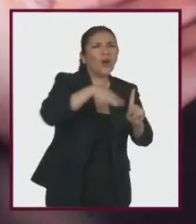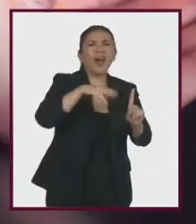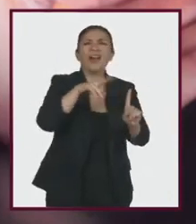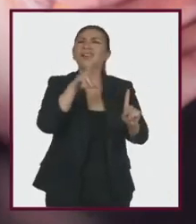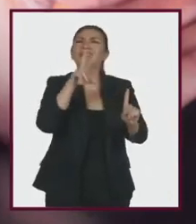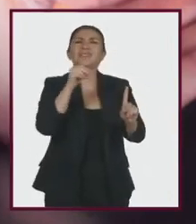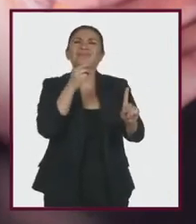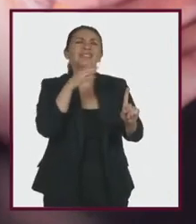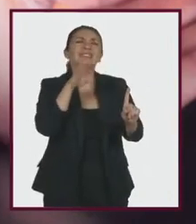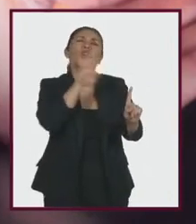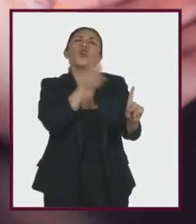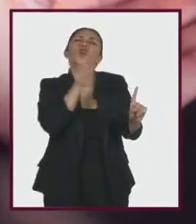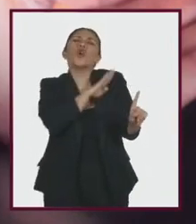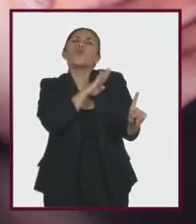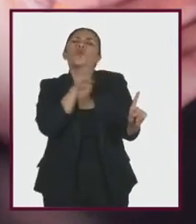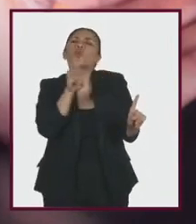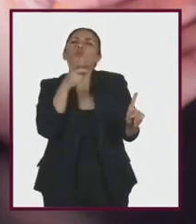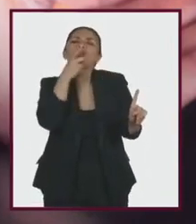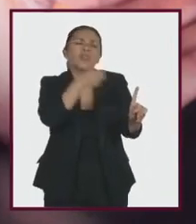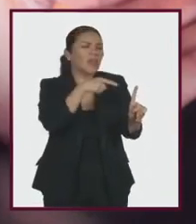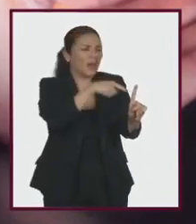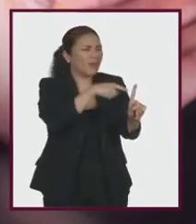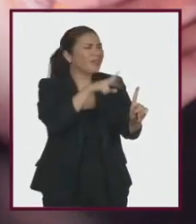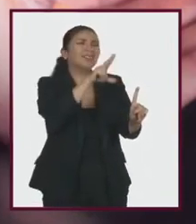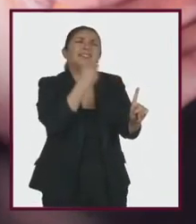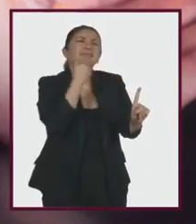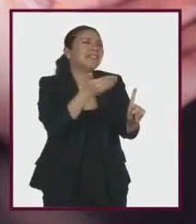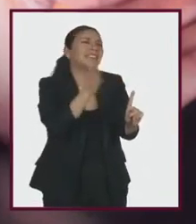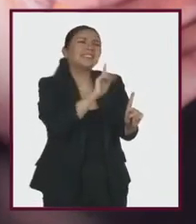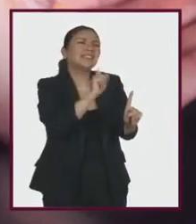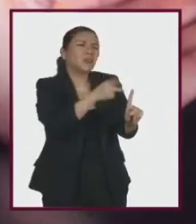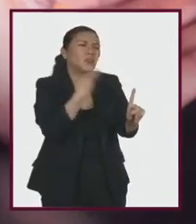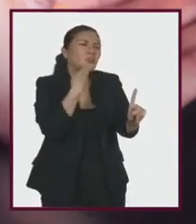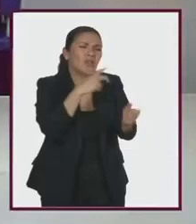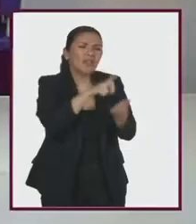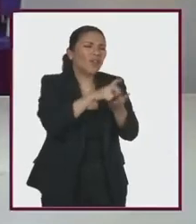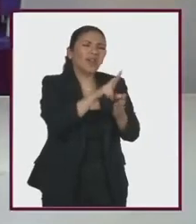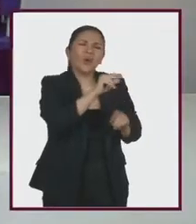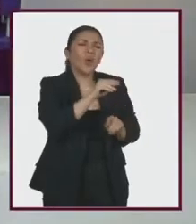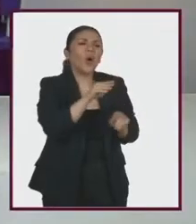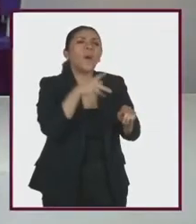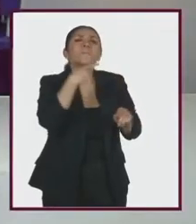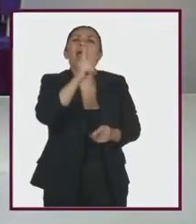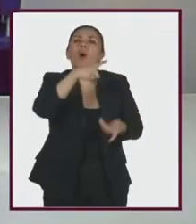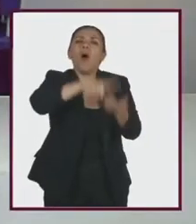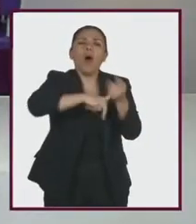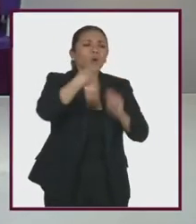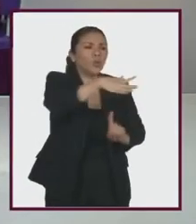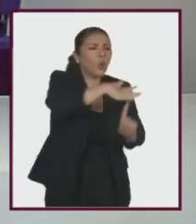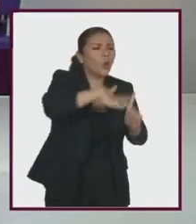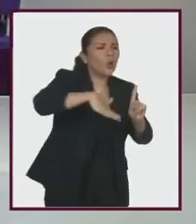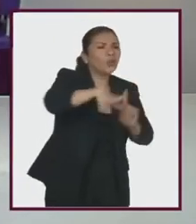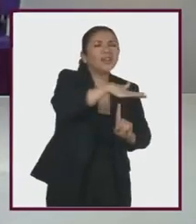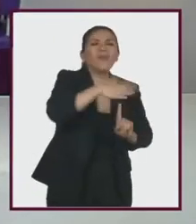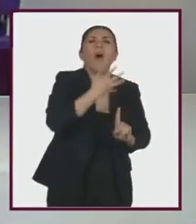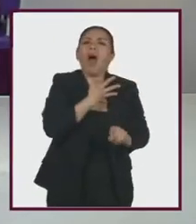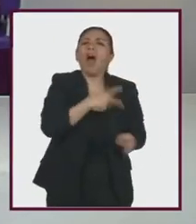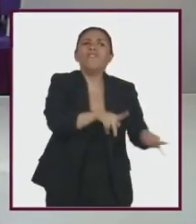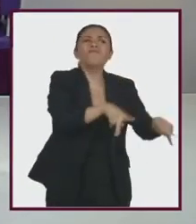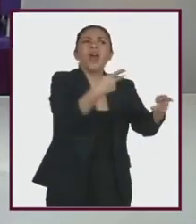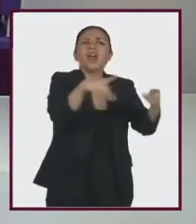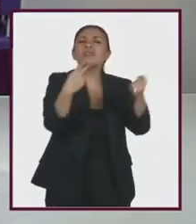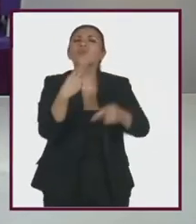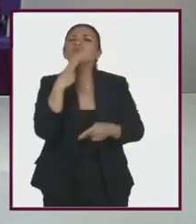por ejemplo, se consume o se vende por la zona donde vive incluso? Sí, es que justamente eso mencionábamos, ¿no? Hace un